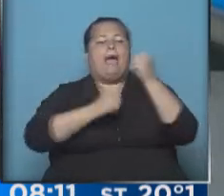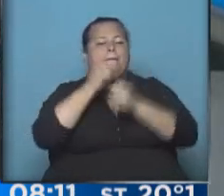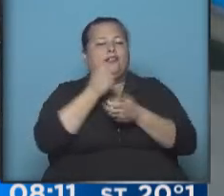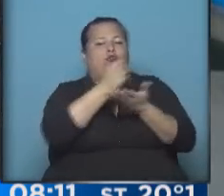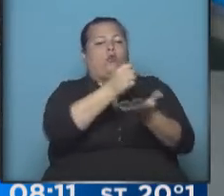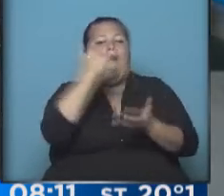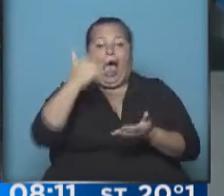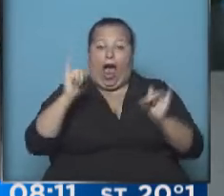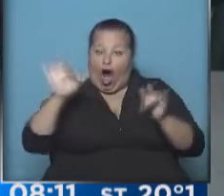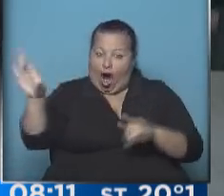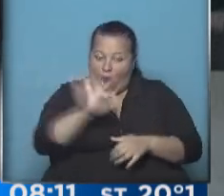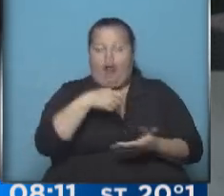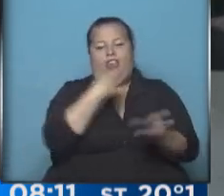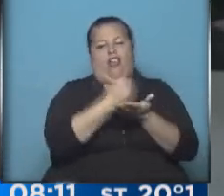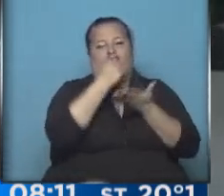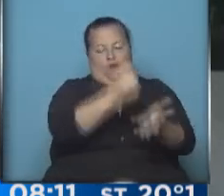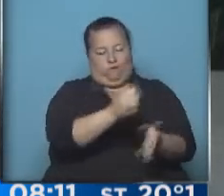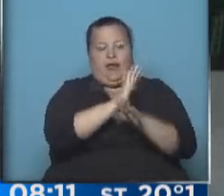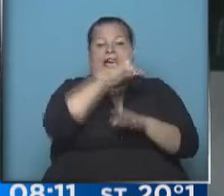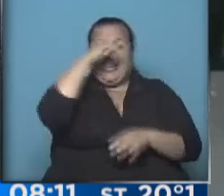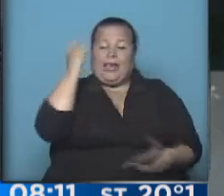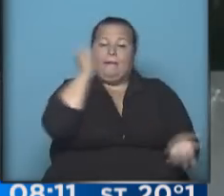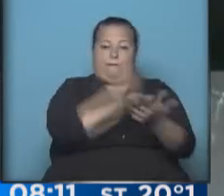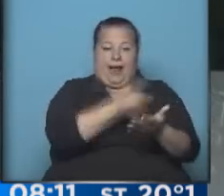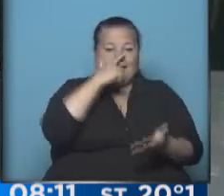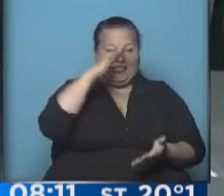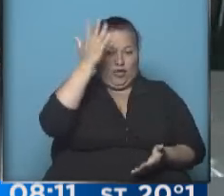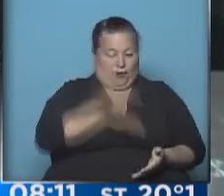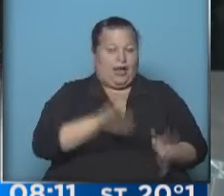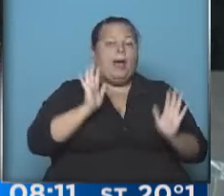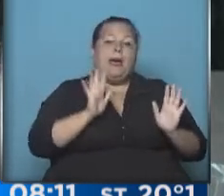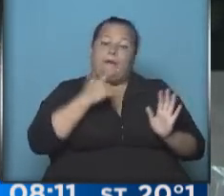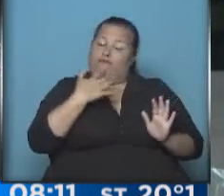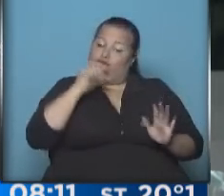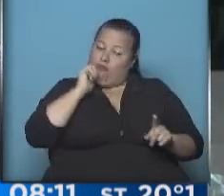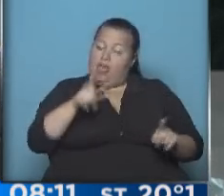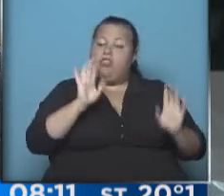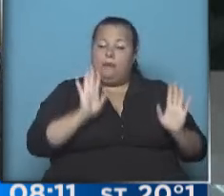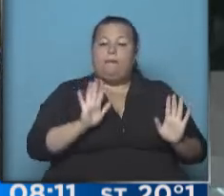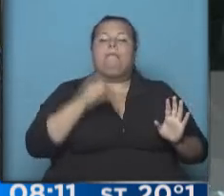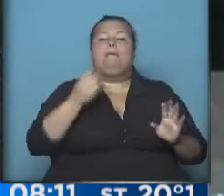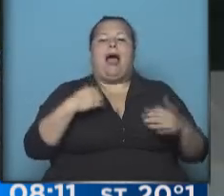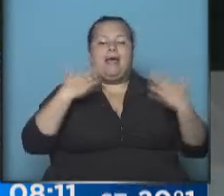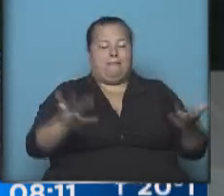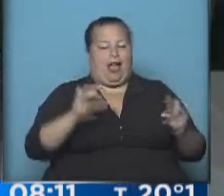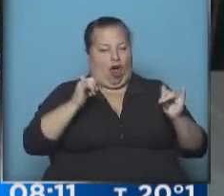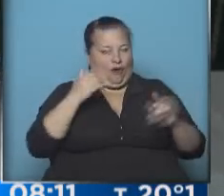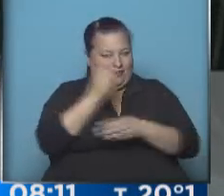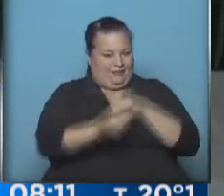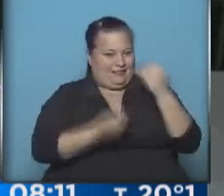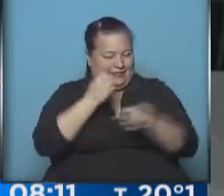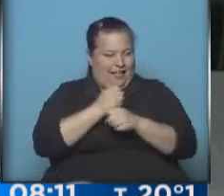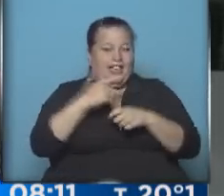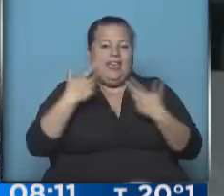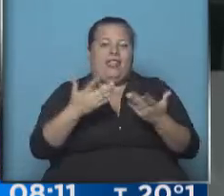que contraten a personal joven es decir el estado paga el 75 del parece atrativo el tema ese bueno para que tengamos más oportunidades impul impul